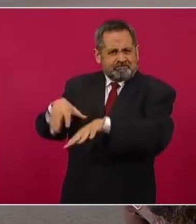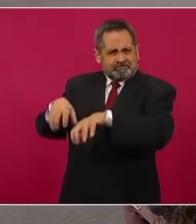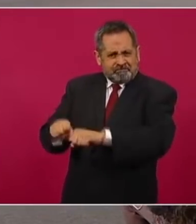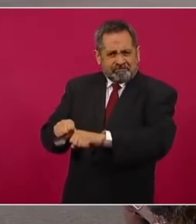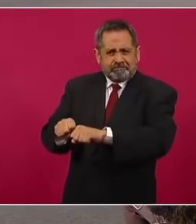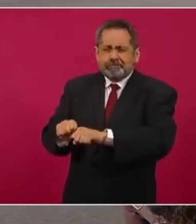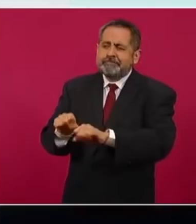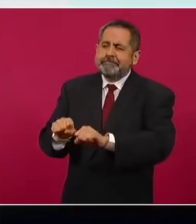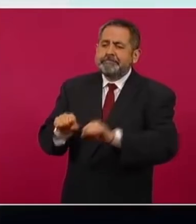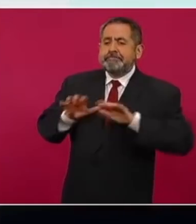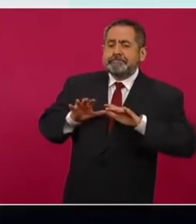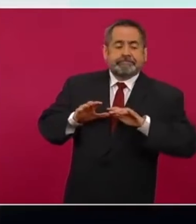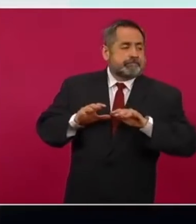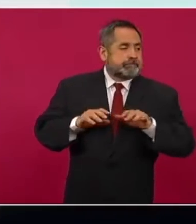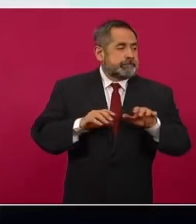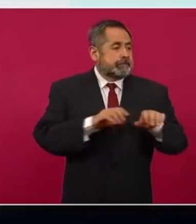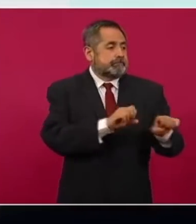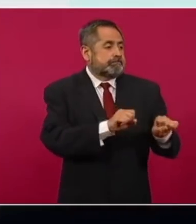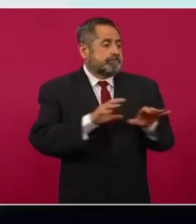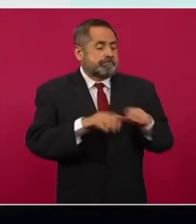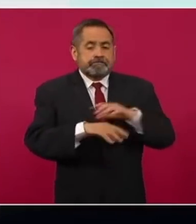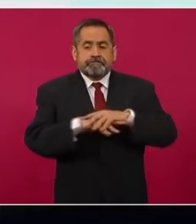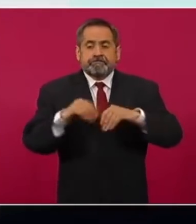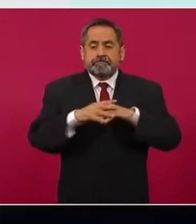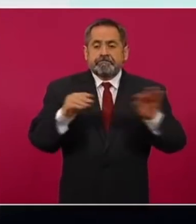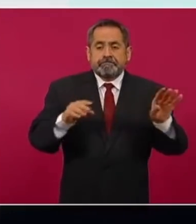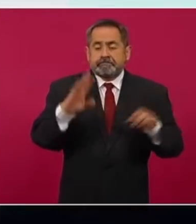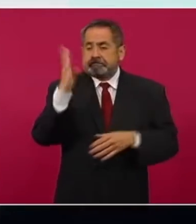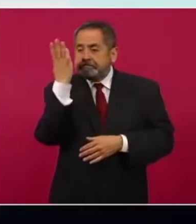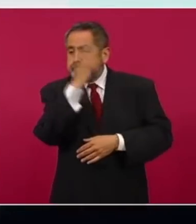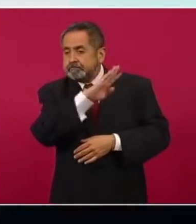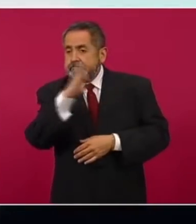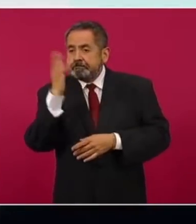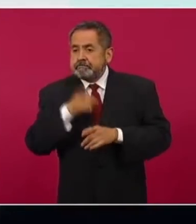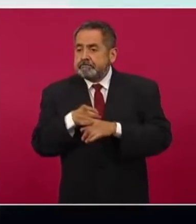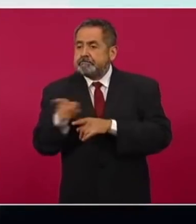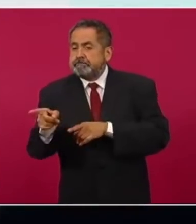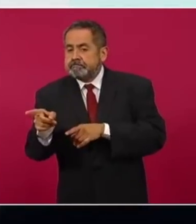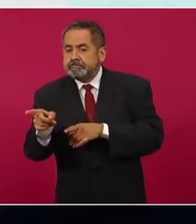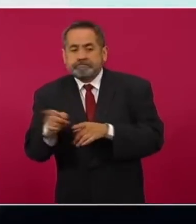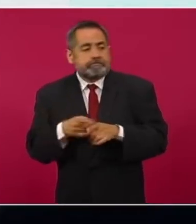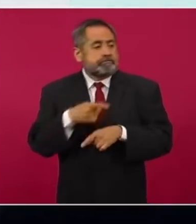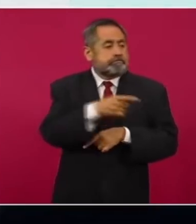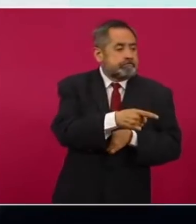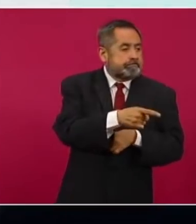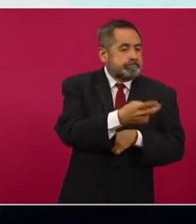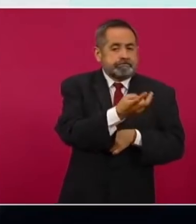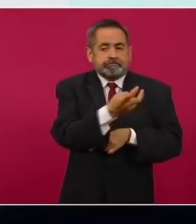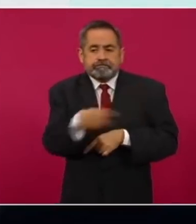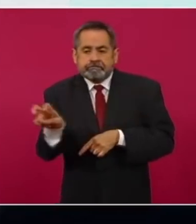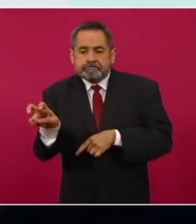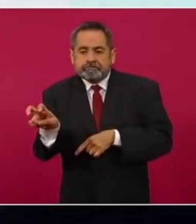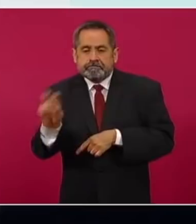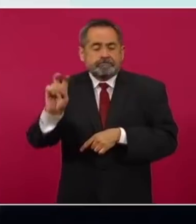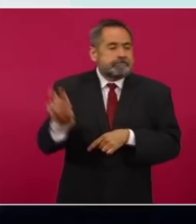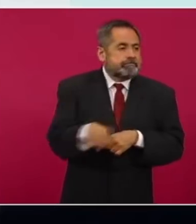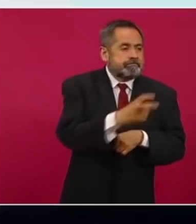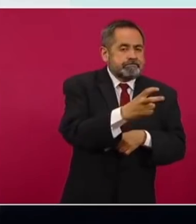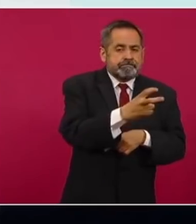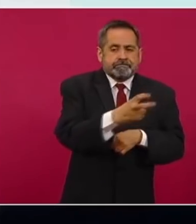no desdibujarnos, no zigzaguear, no dar bandazos.